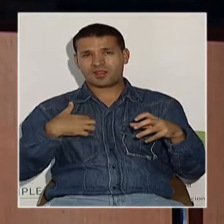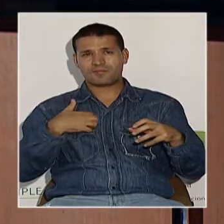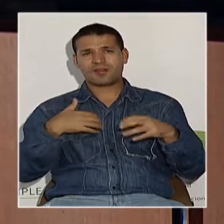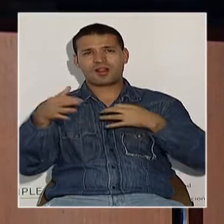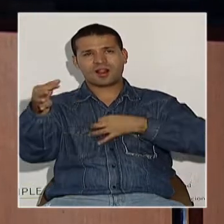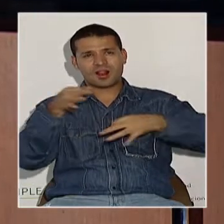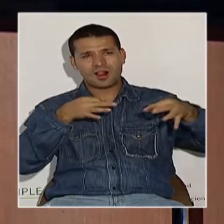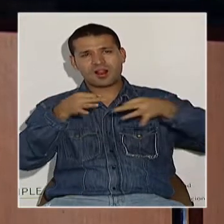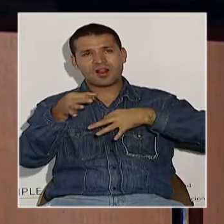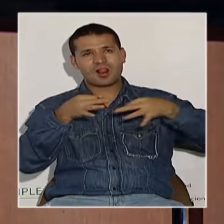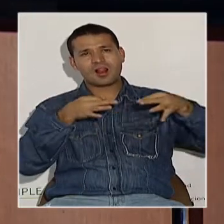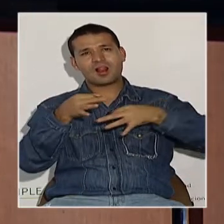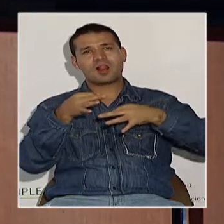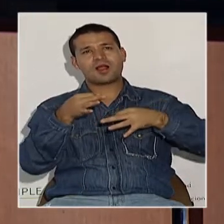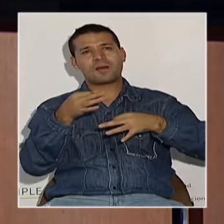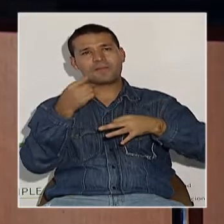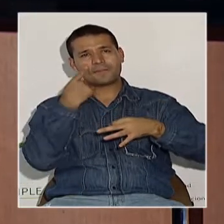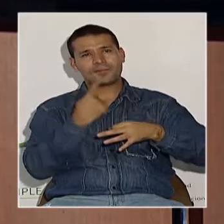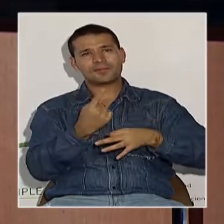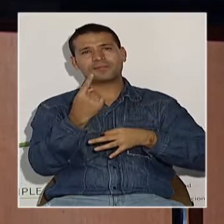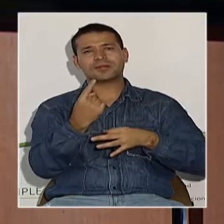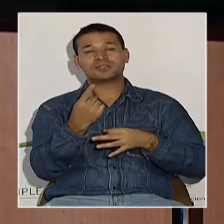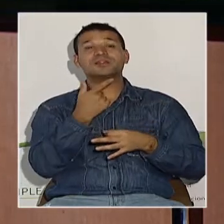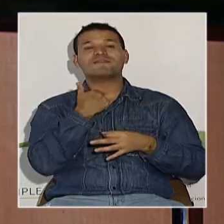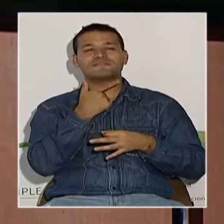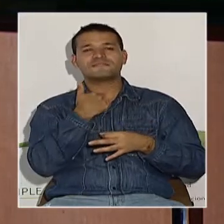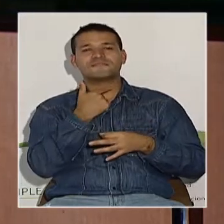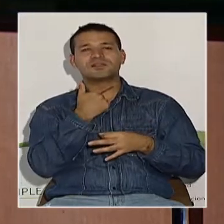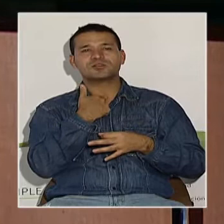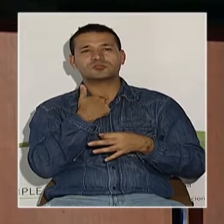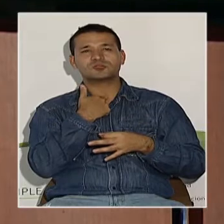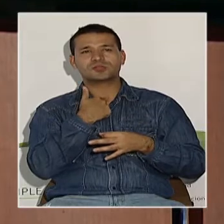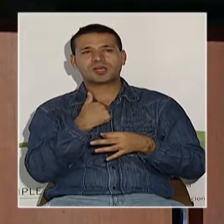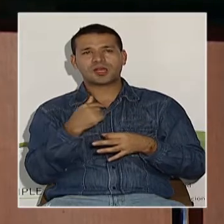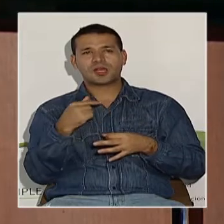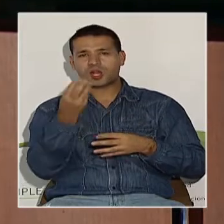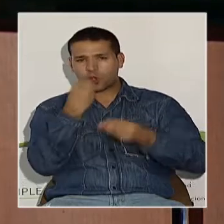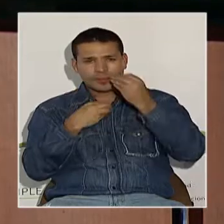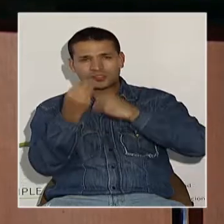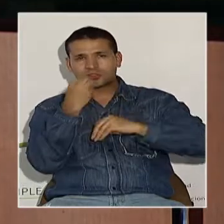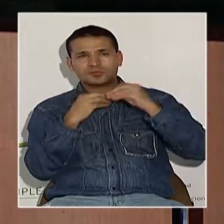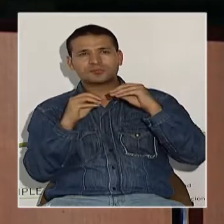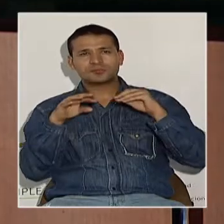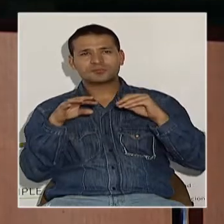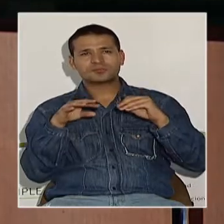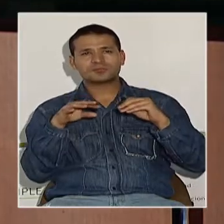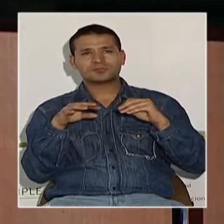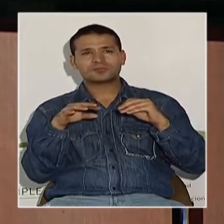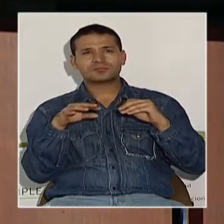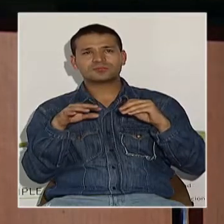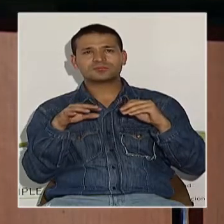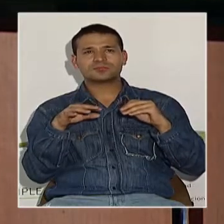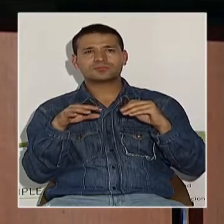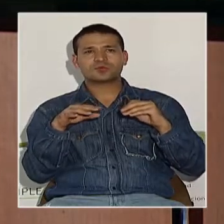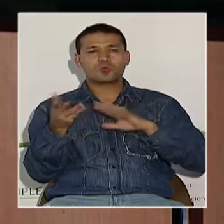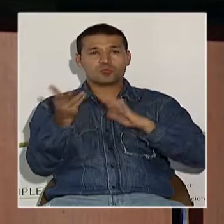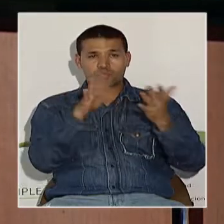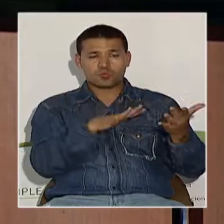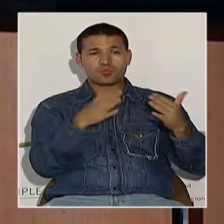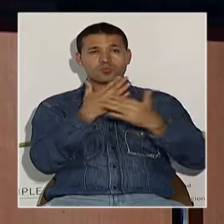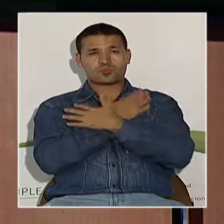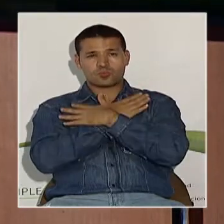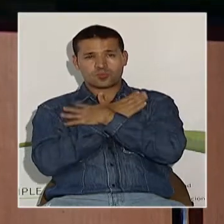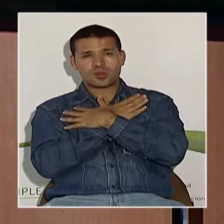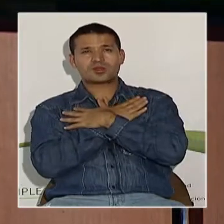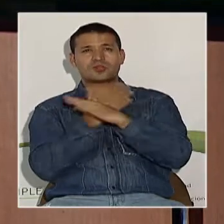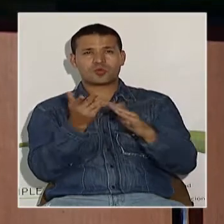los cangrejos son los carroñeros por excelencia de las playas. Cuando llegan cadáveres de marineros o de algunos